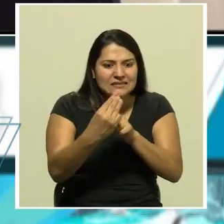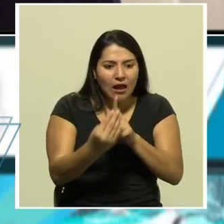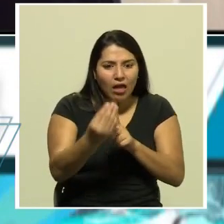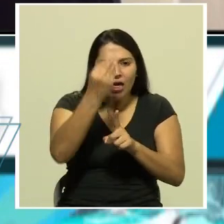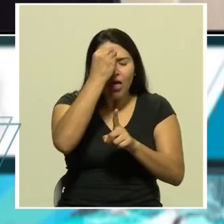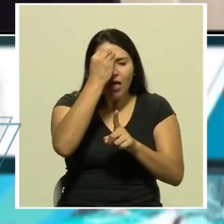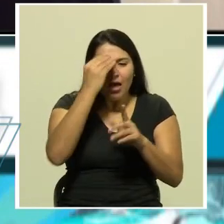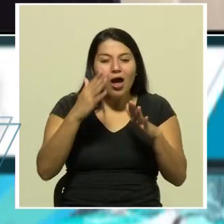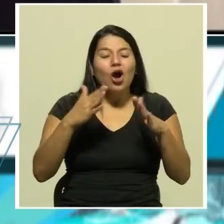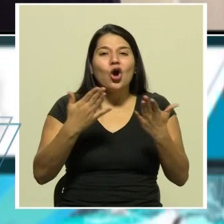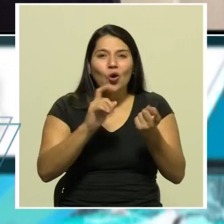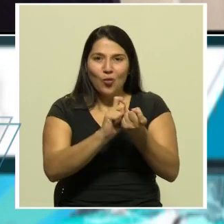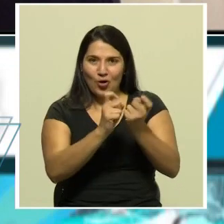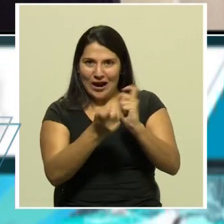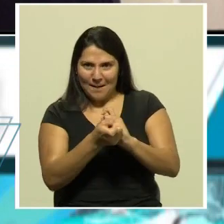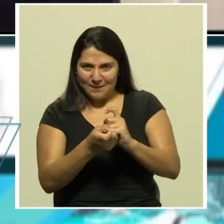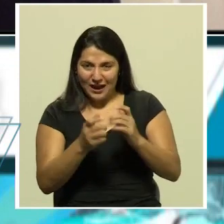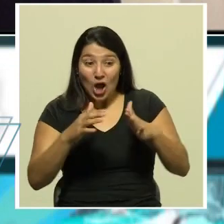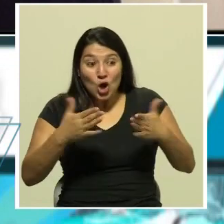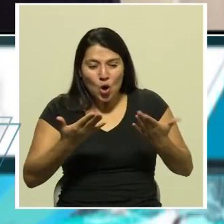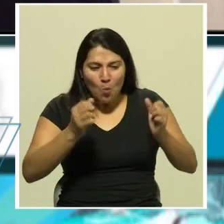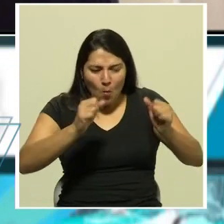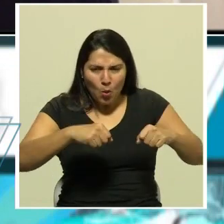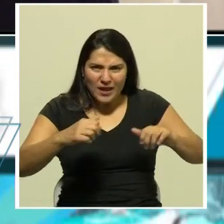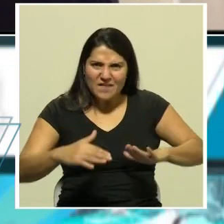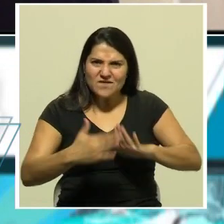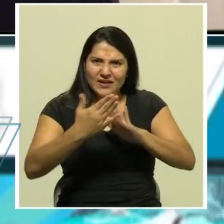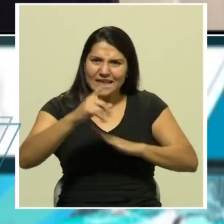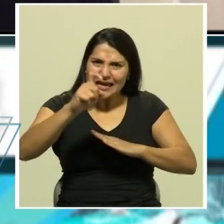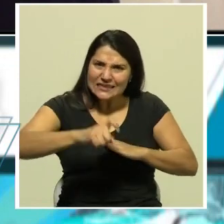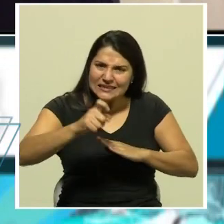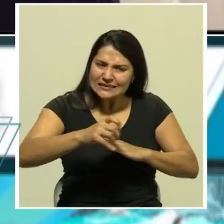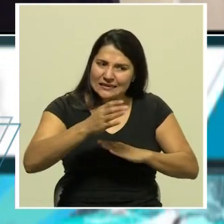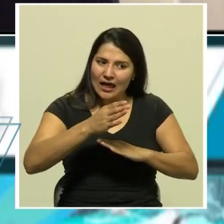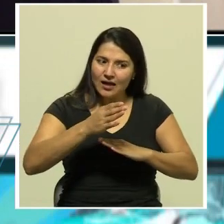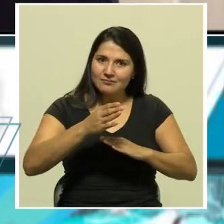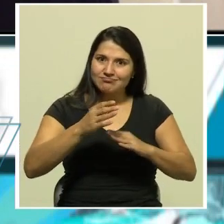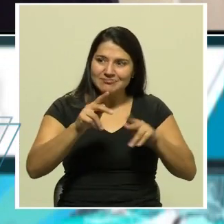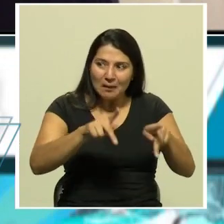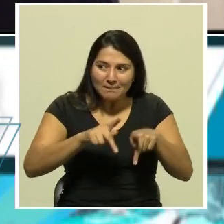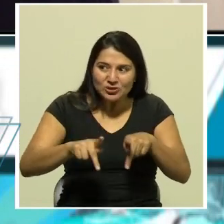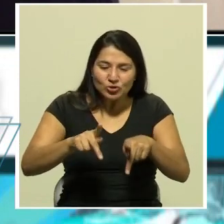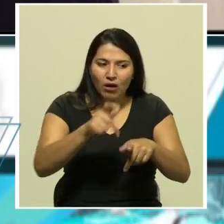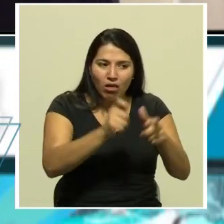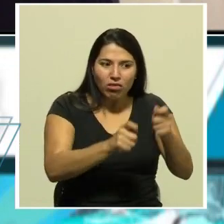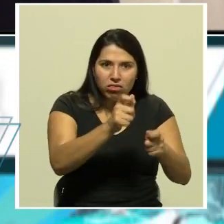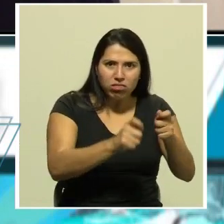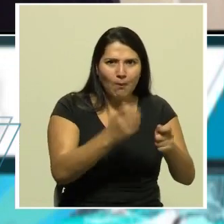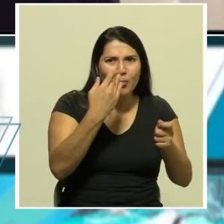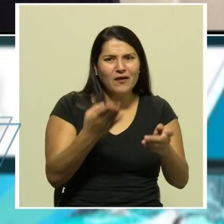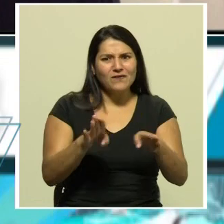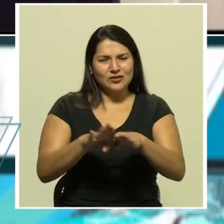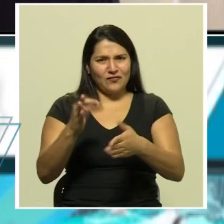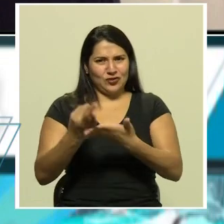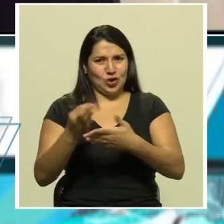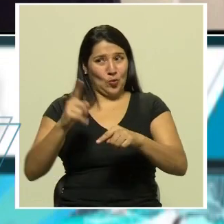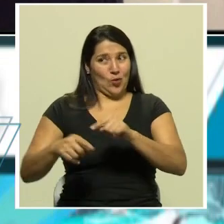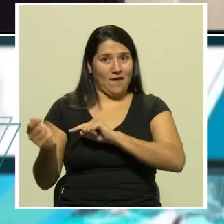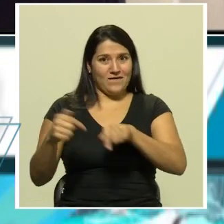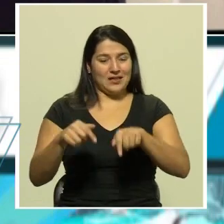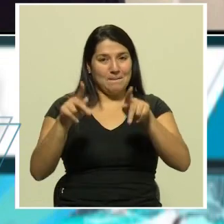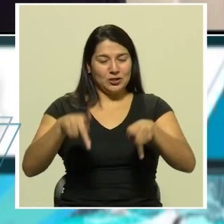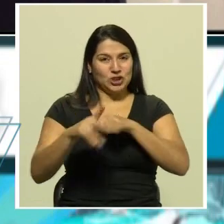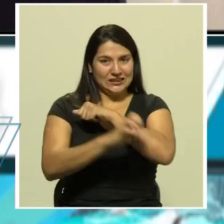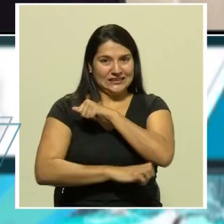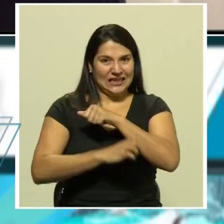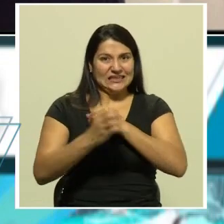hacer con esta necesidad que tenemos de levantar la cosecha con las fronteras cerradas?